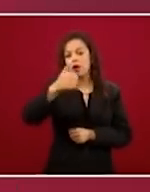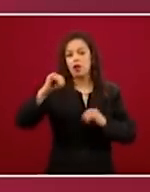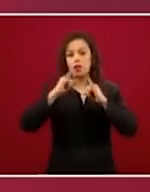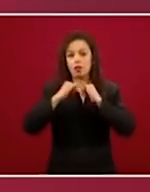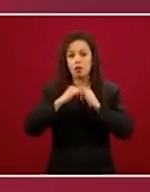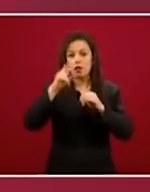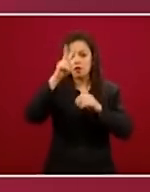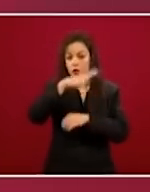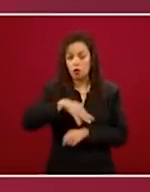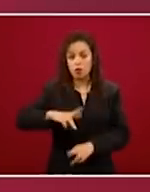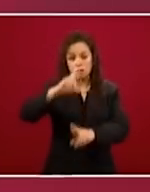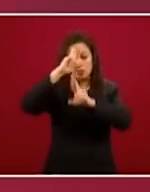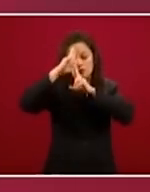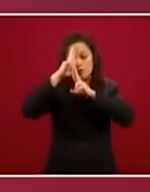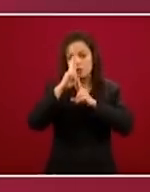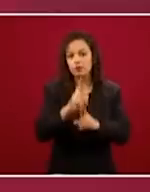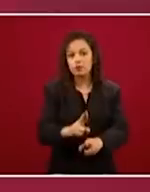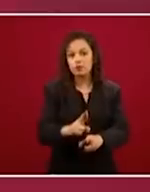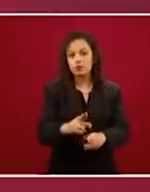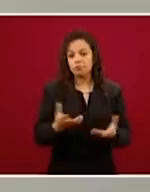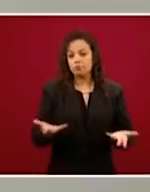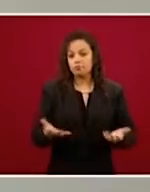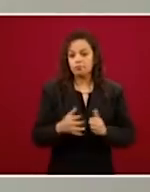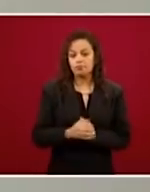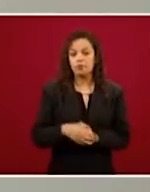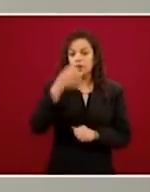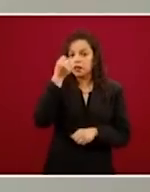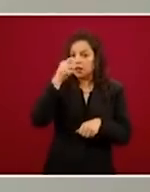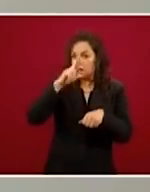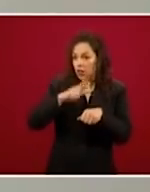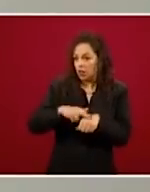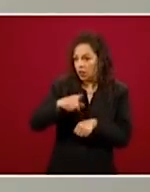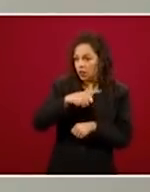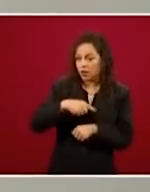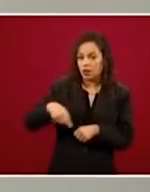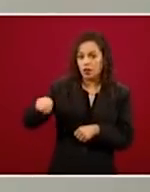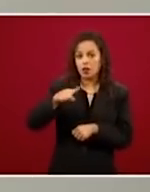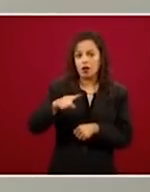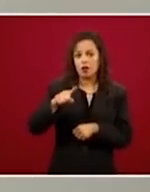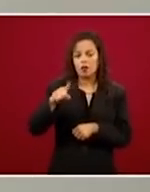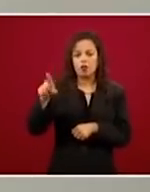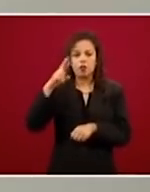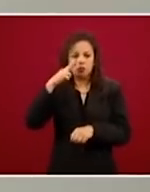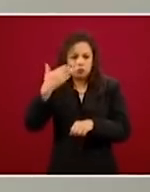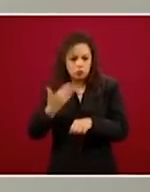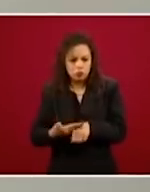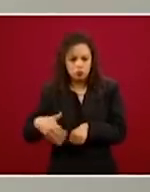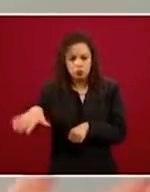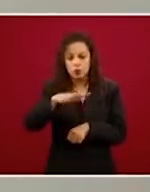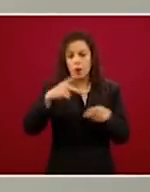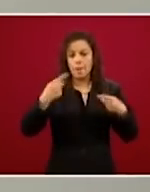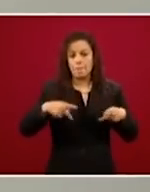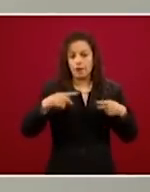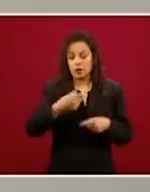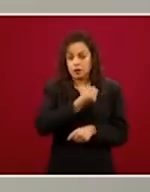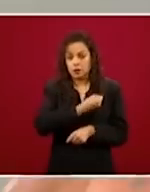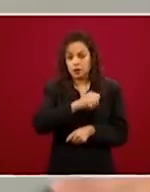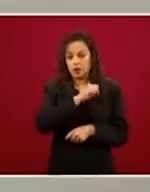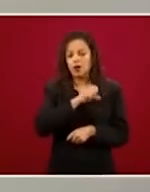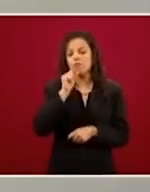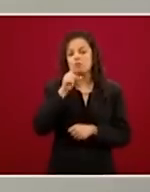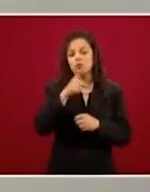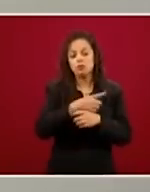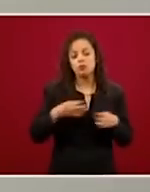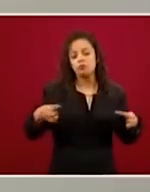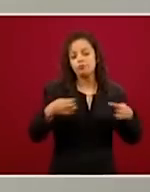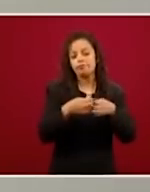parte de esa comunidad y el secretario el comisionado los funcionarios de salud venimos de esa comunidad los